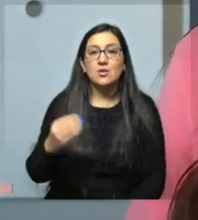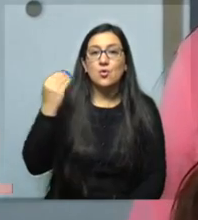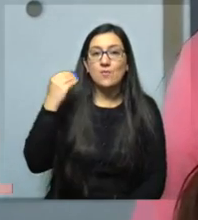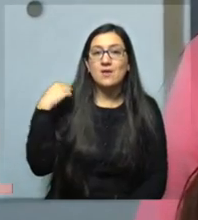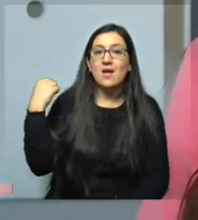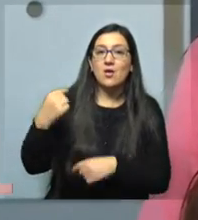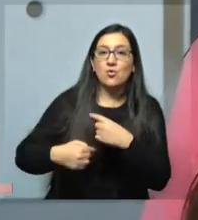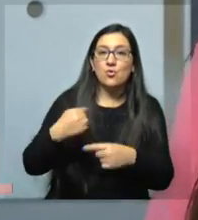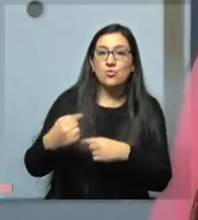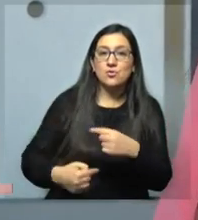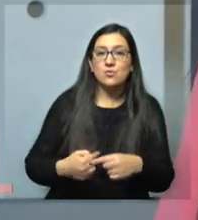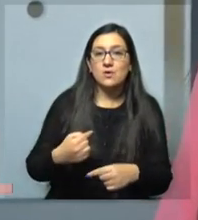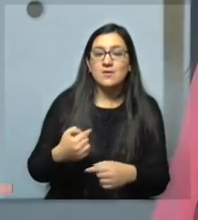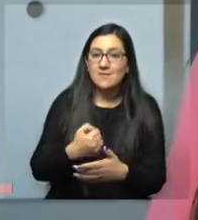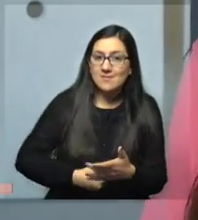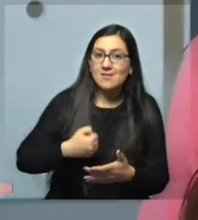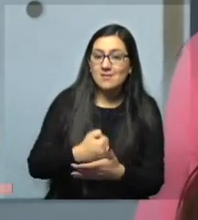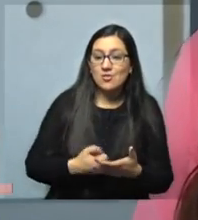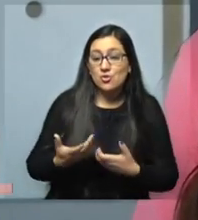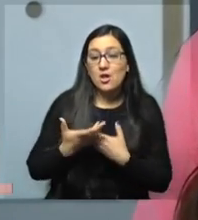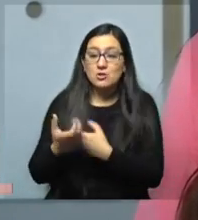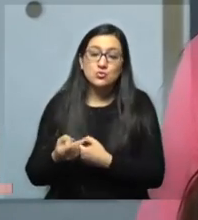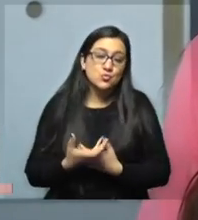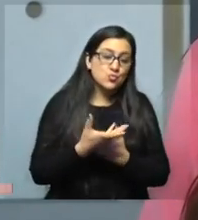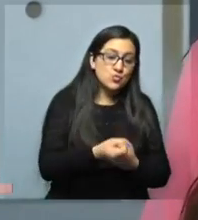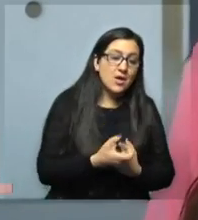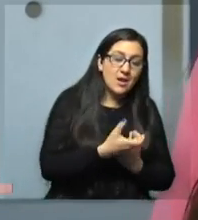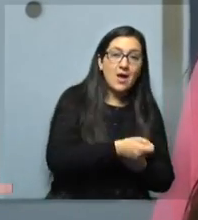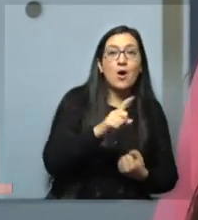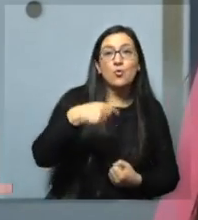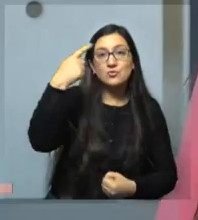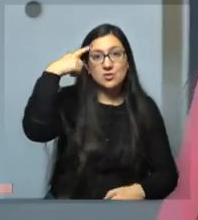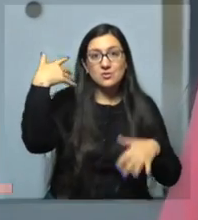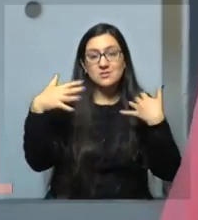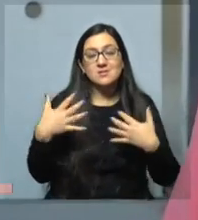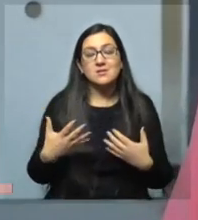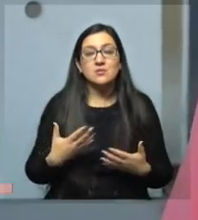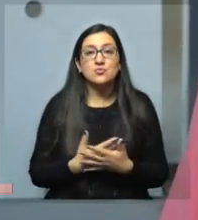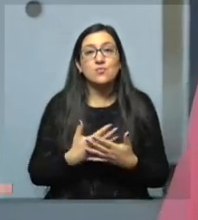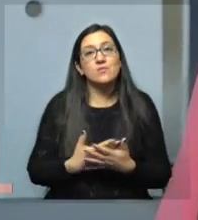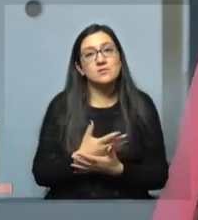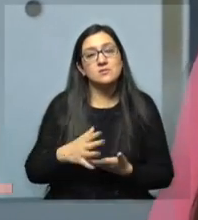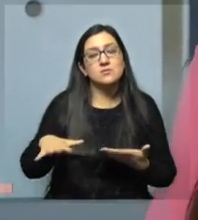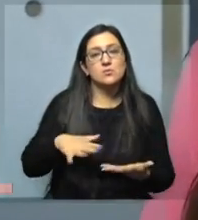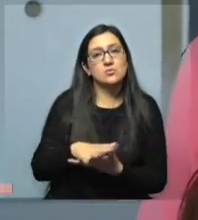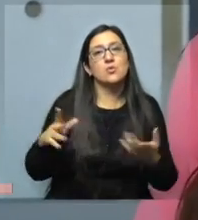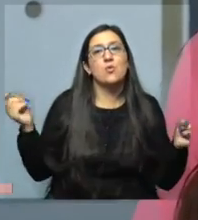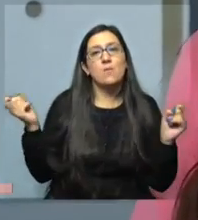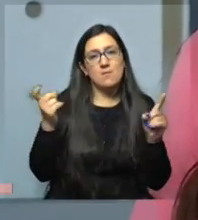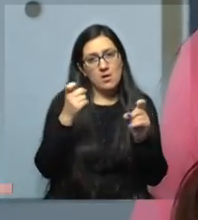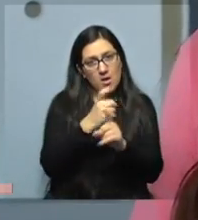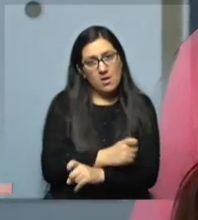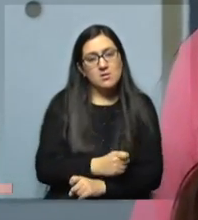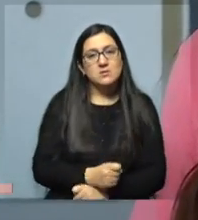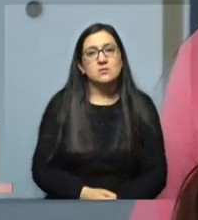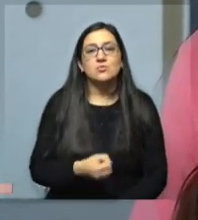seguir tratando de ayudar a otros adolescentes que están viviendo situaciones complicadas, en donde su